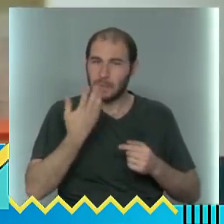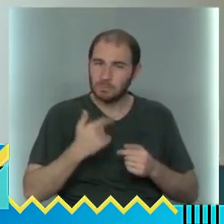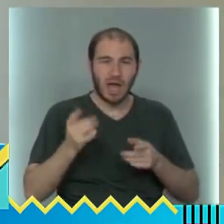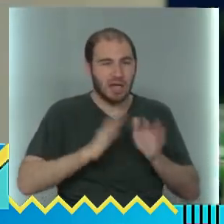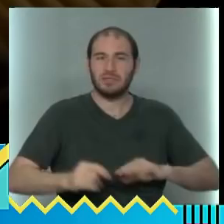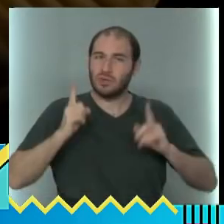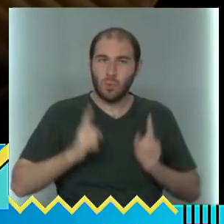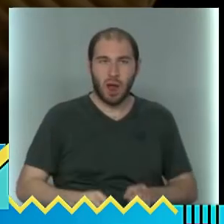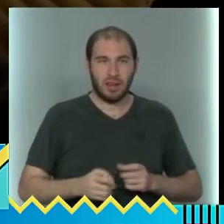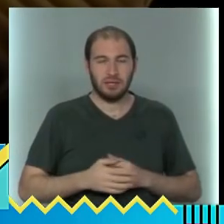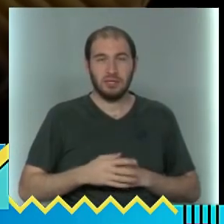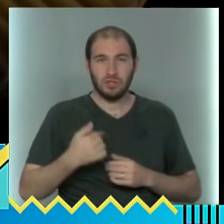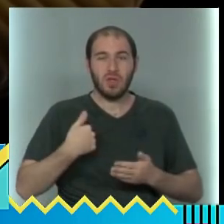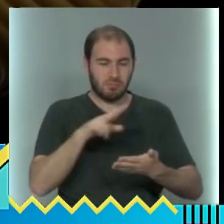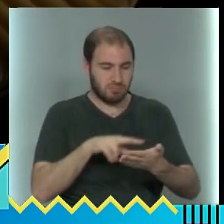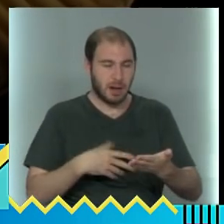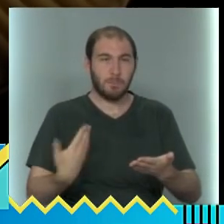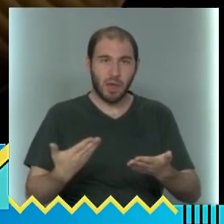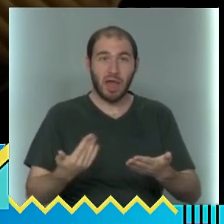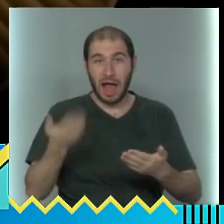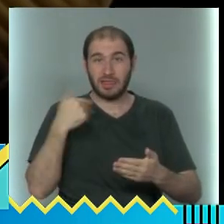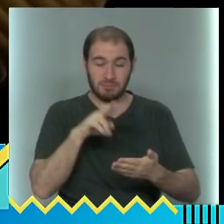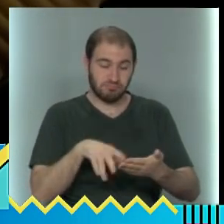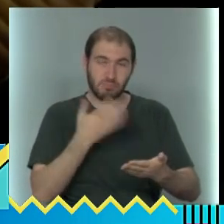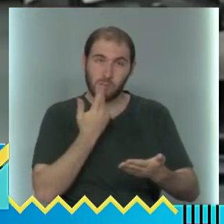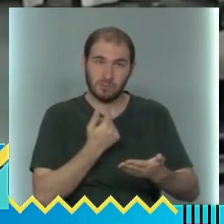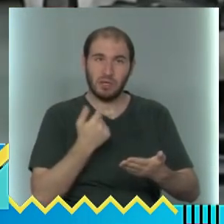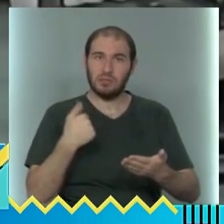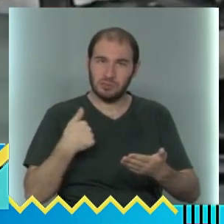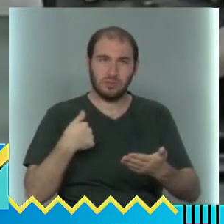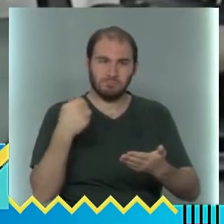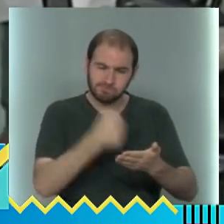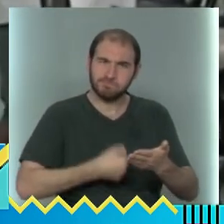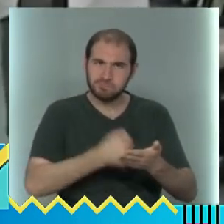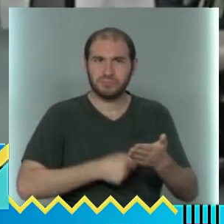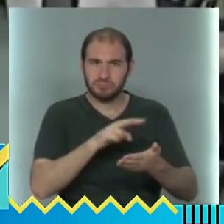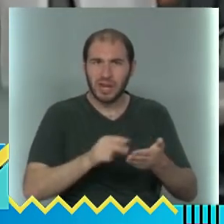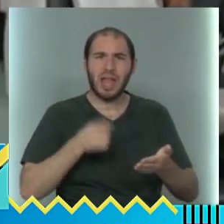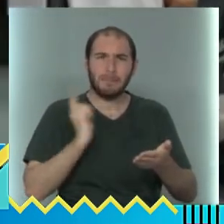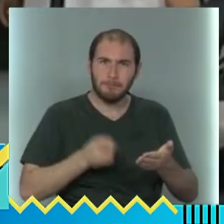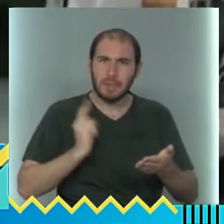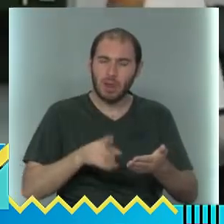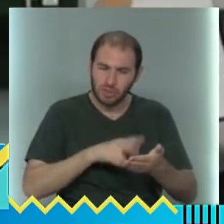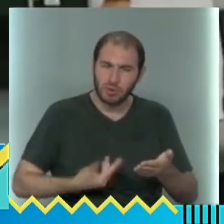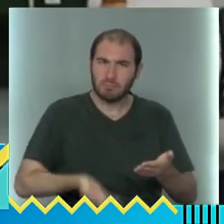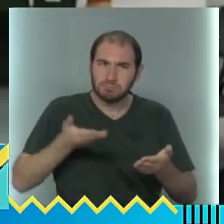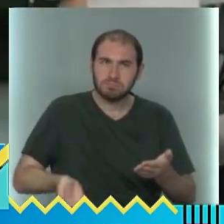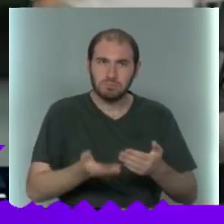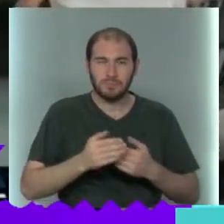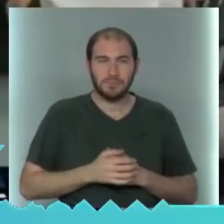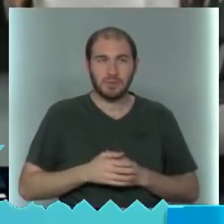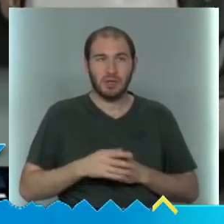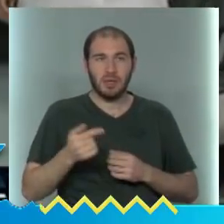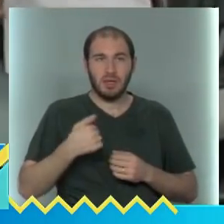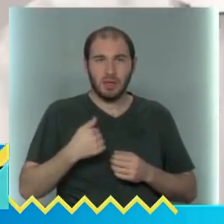gusta. Si yo puedo leer, me gustaba leer, tengo que seguir incentivando en mí la lectura, tengo